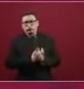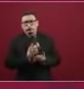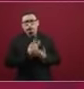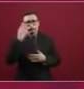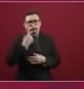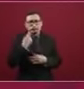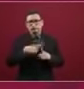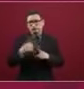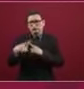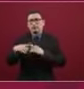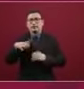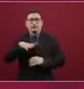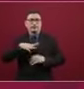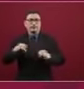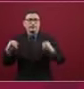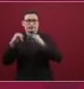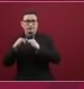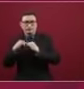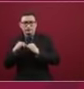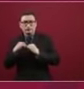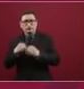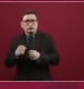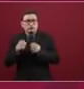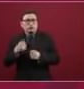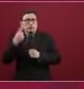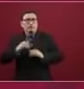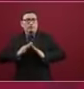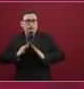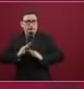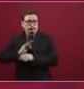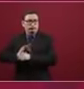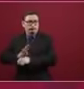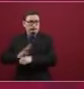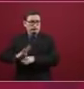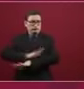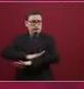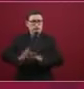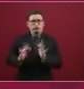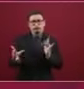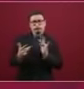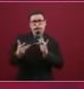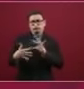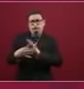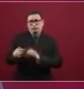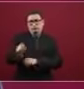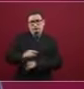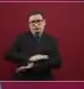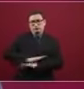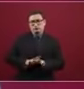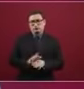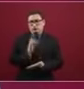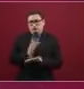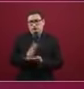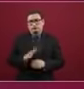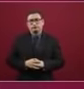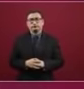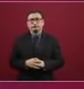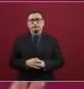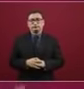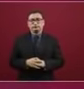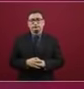través del Instituto de Seguridad Social para las Fuerzas Armadas, pero esa es la única vinculación. Y bueno,